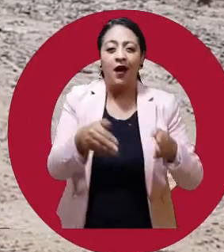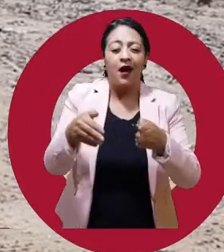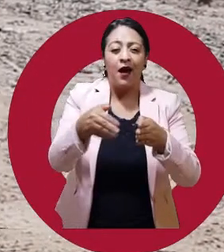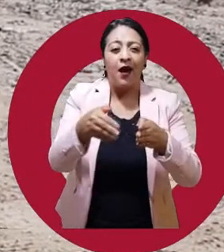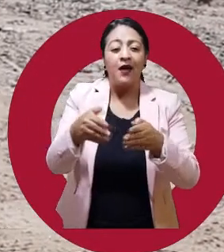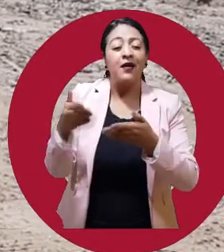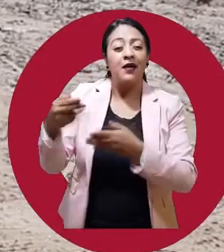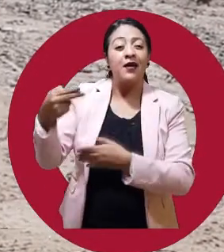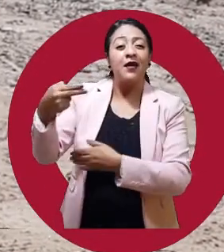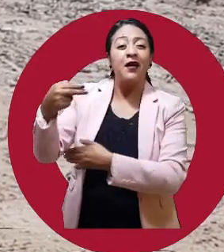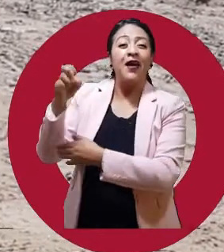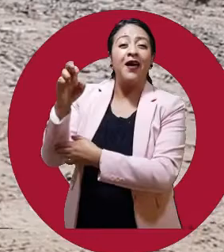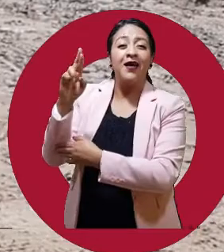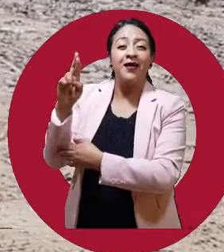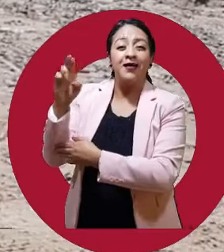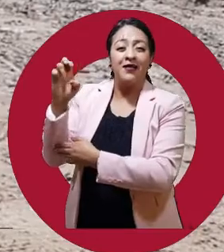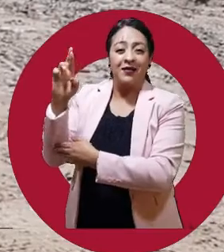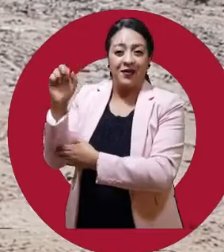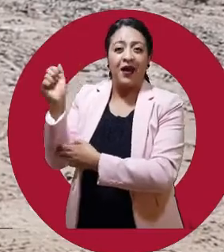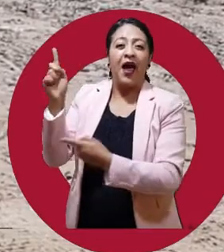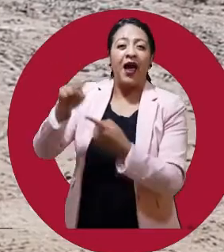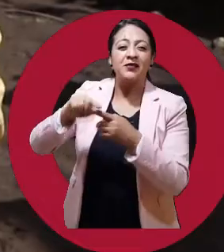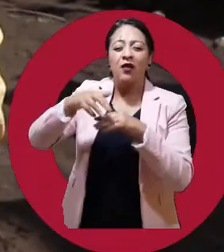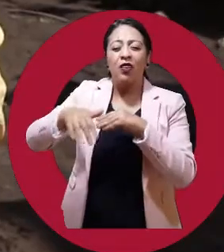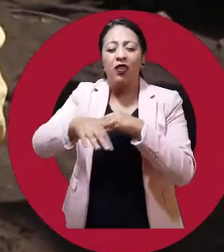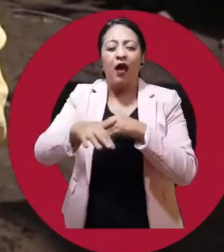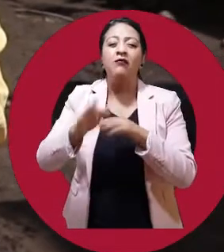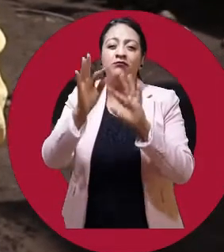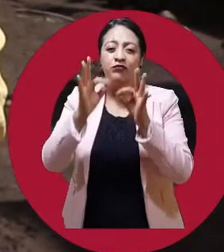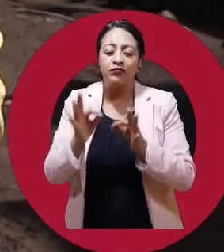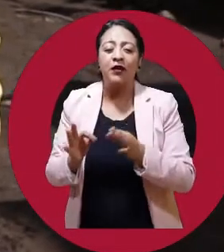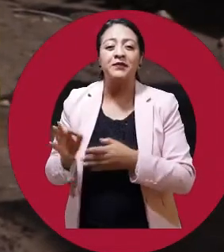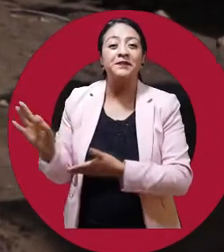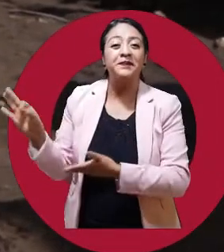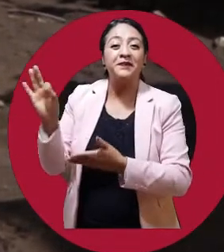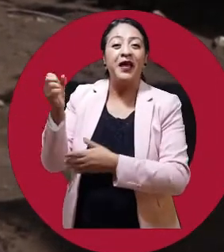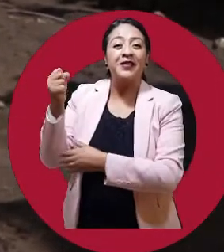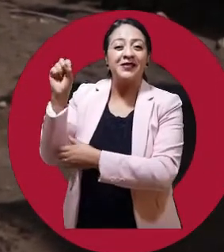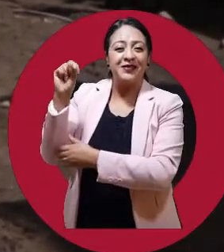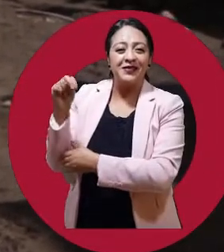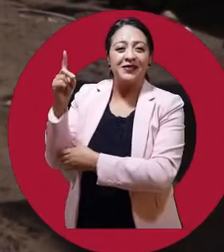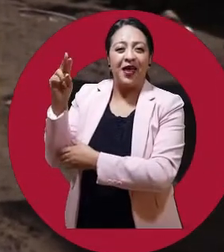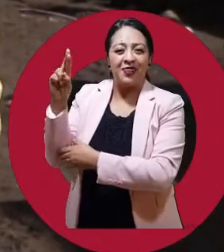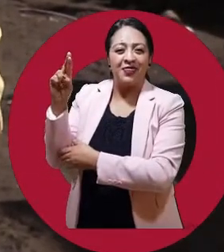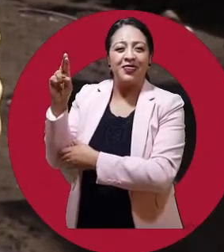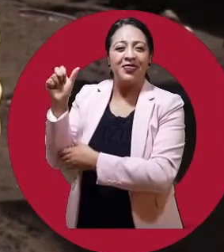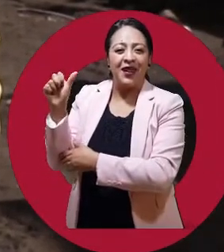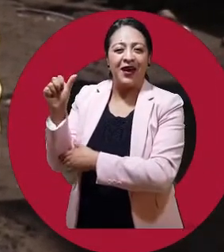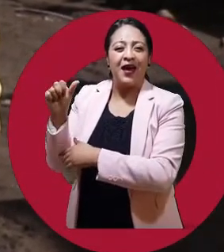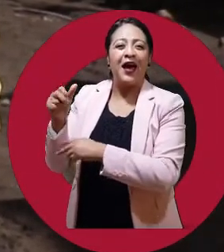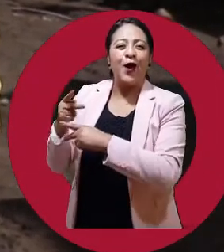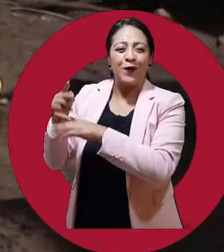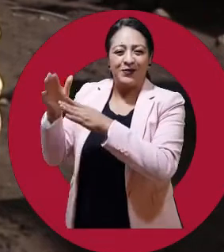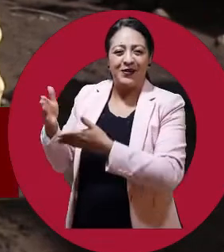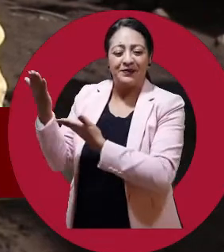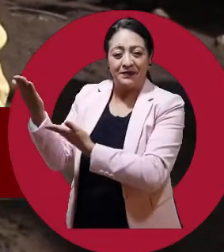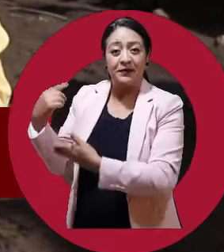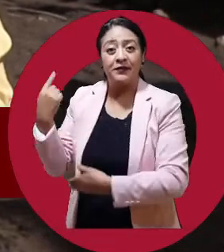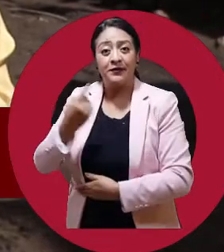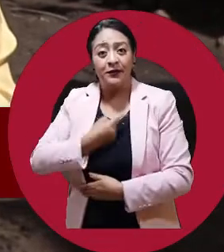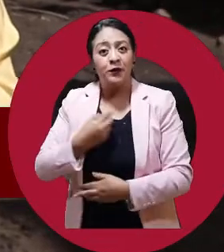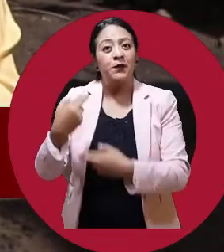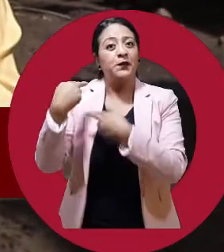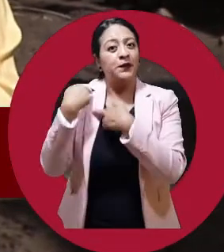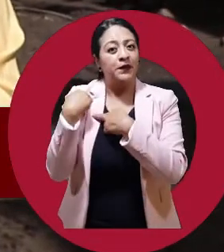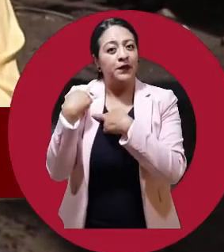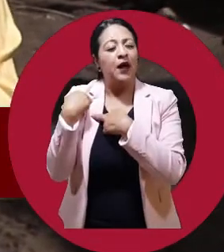calle Herrera hasta la quebrada Cusín. Sandra Guevara, concejala. Estamos verificando que el trabajo se